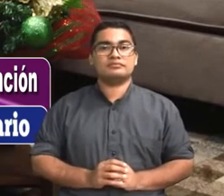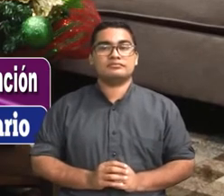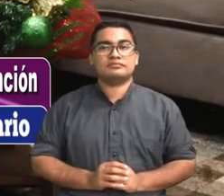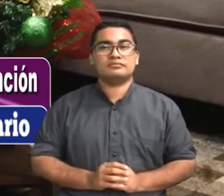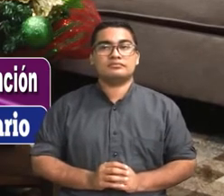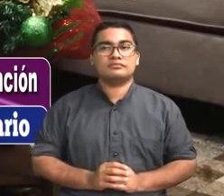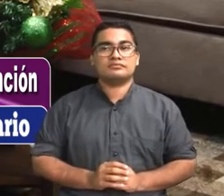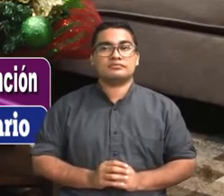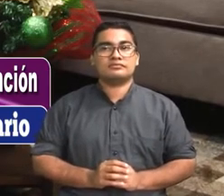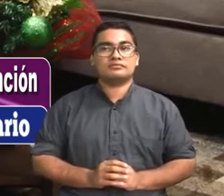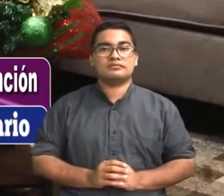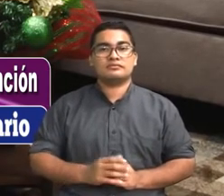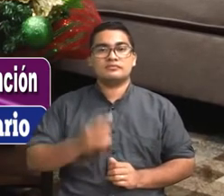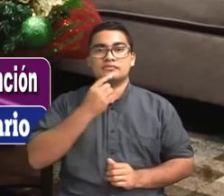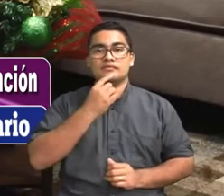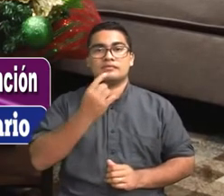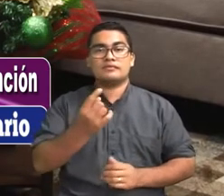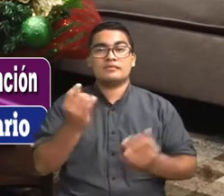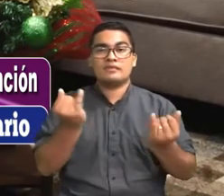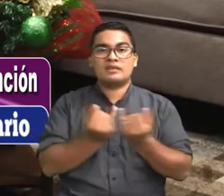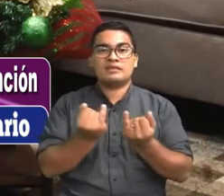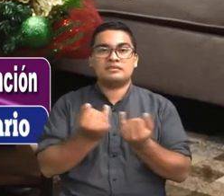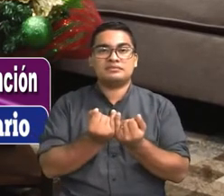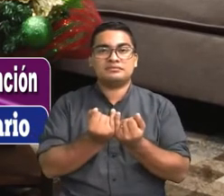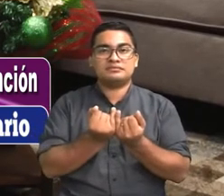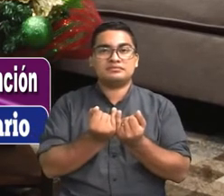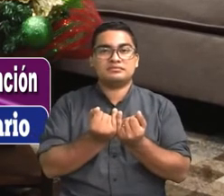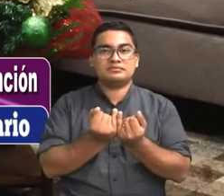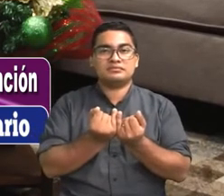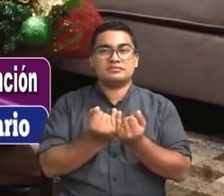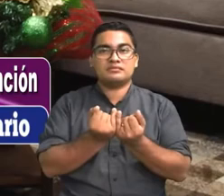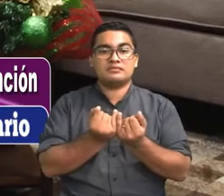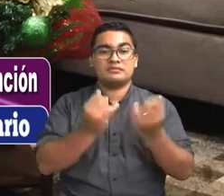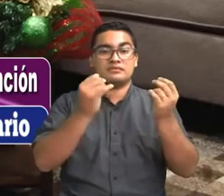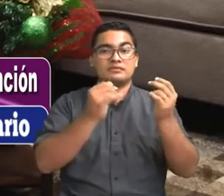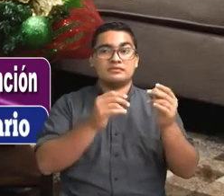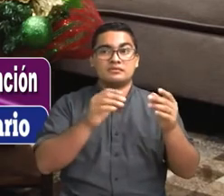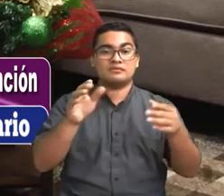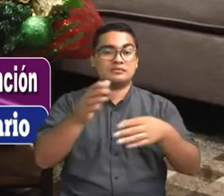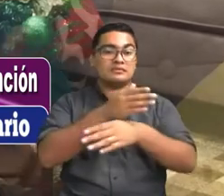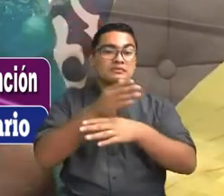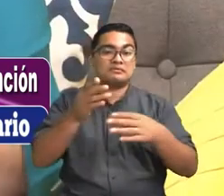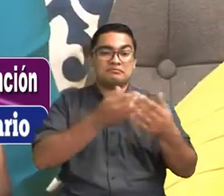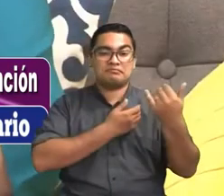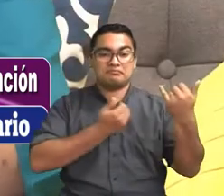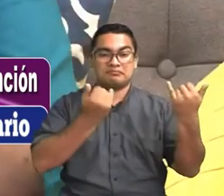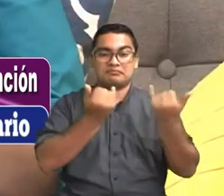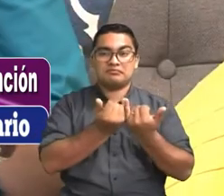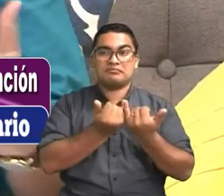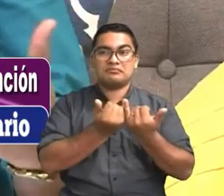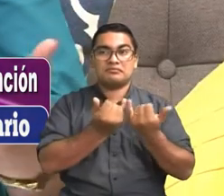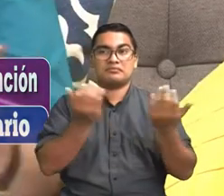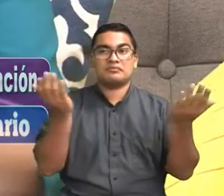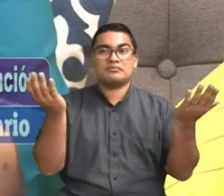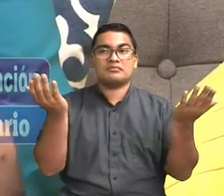esta sinergia que decías entre las instituciones, pues es que es parte